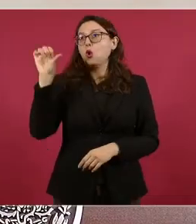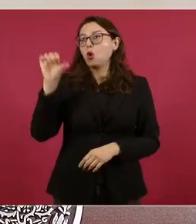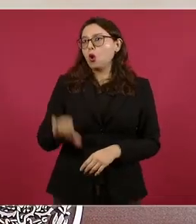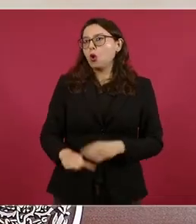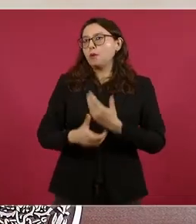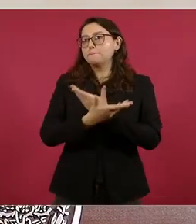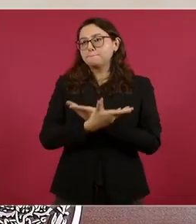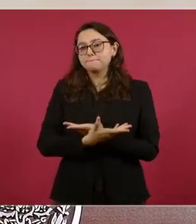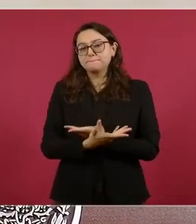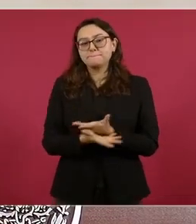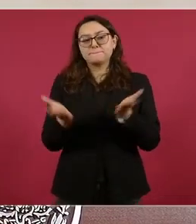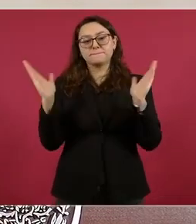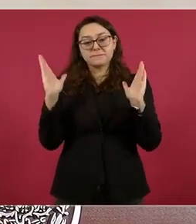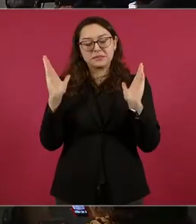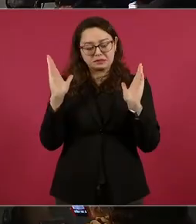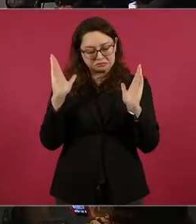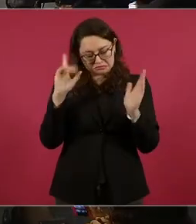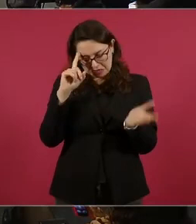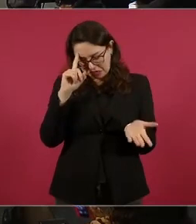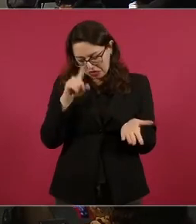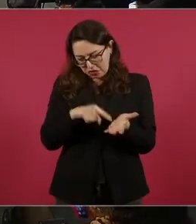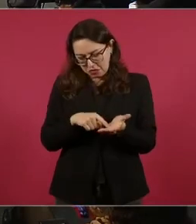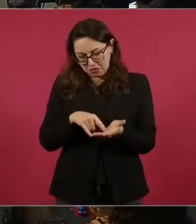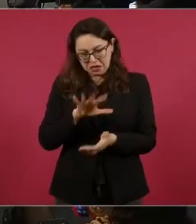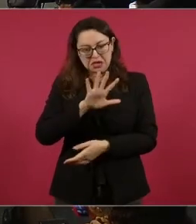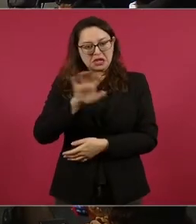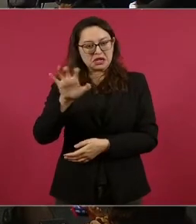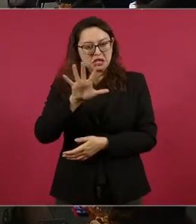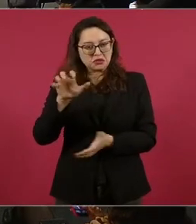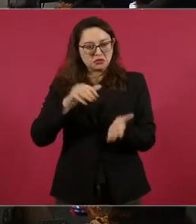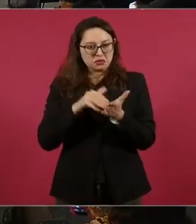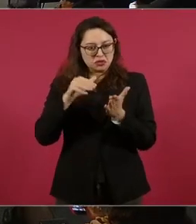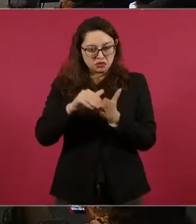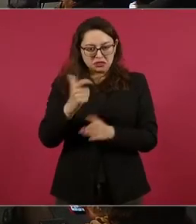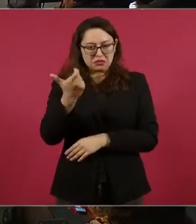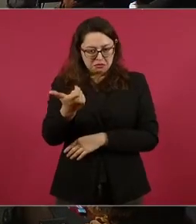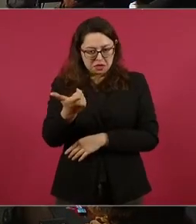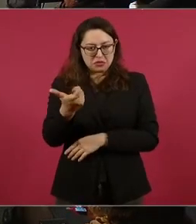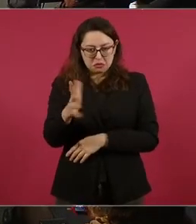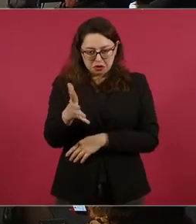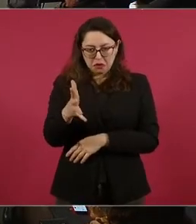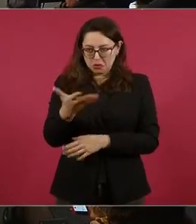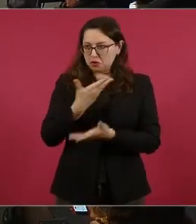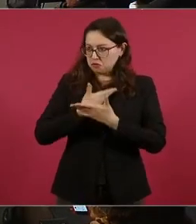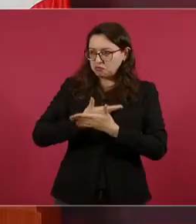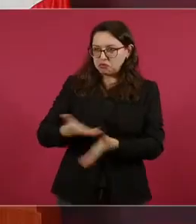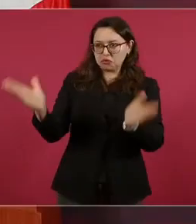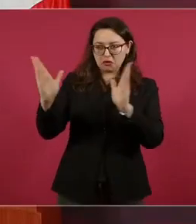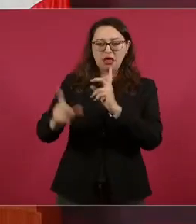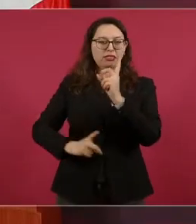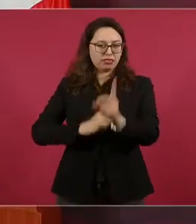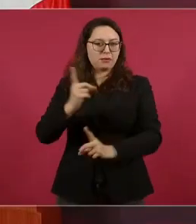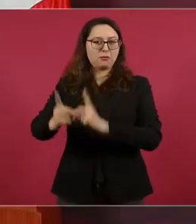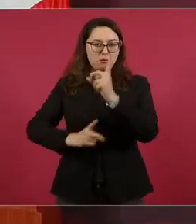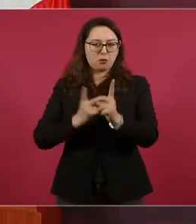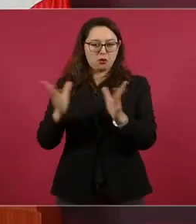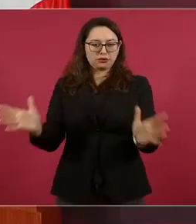entregarles Pues no sé pero deben de ser más de 500 millones a los